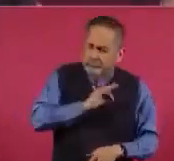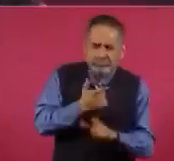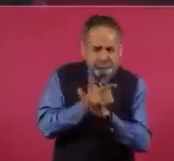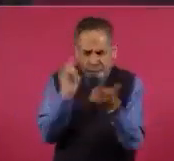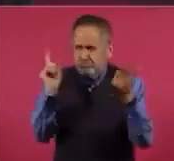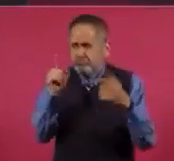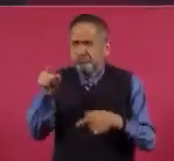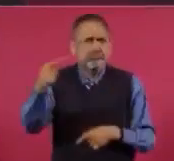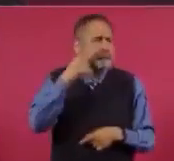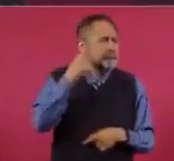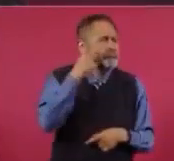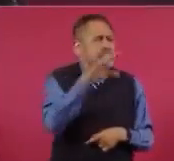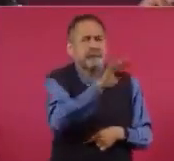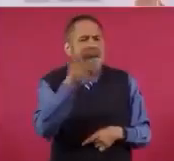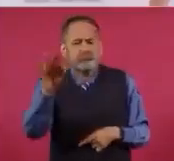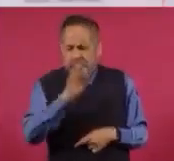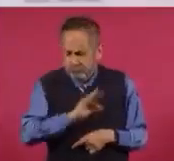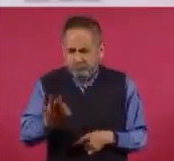y